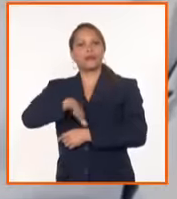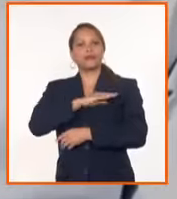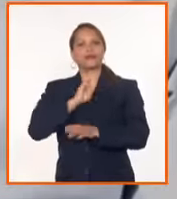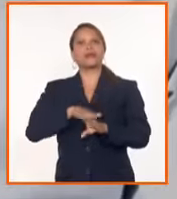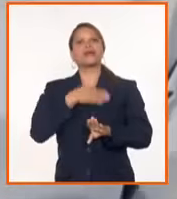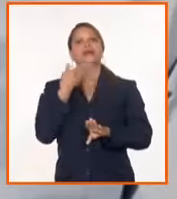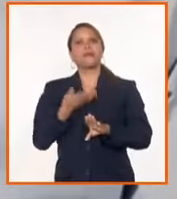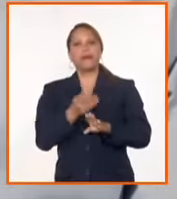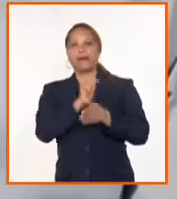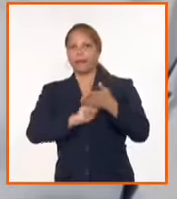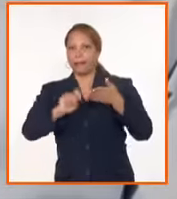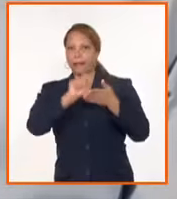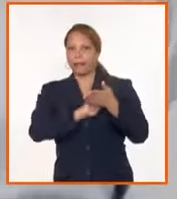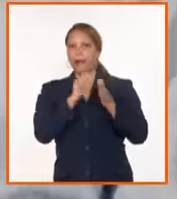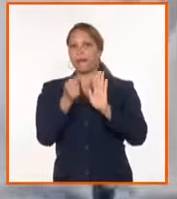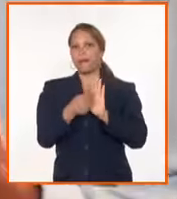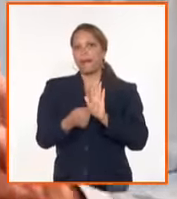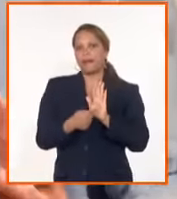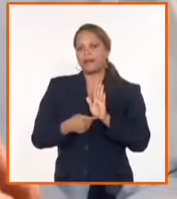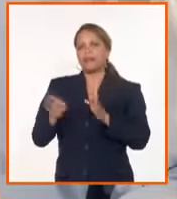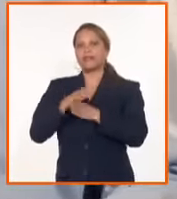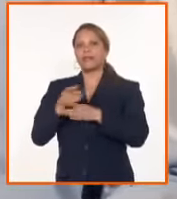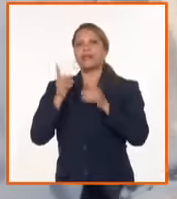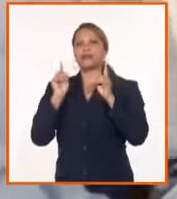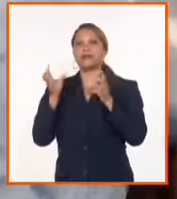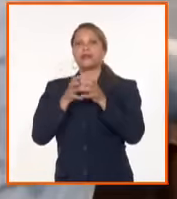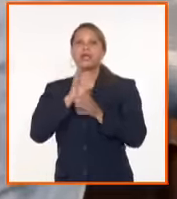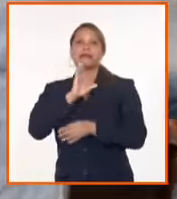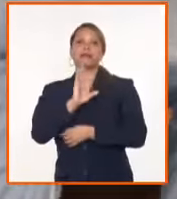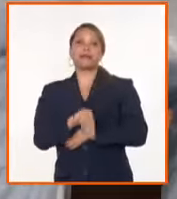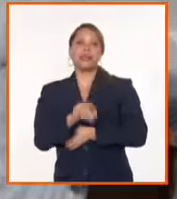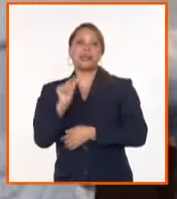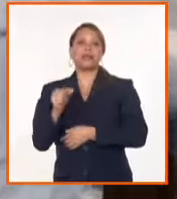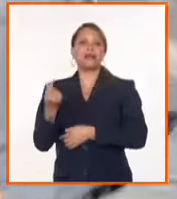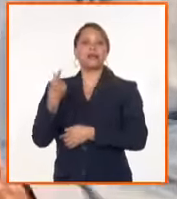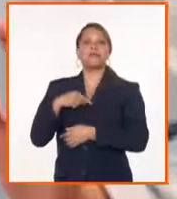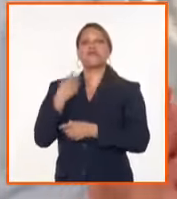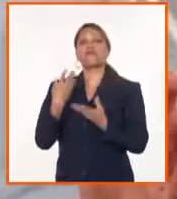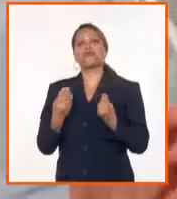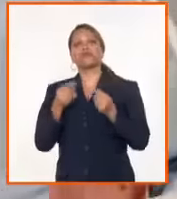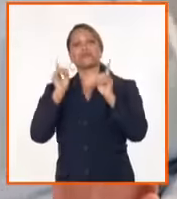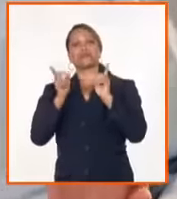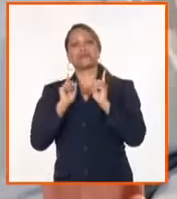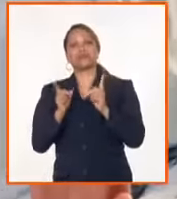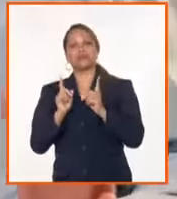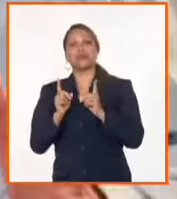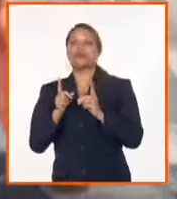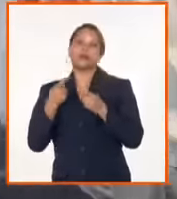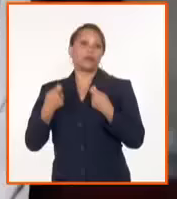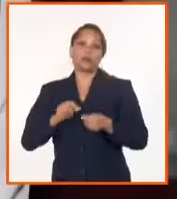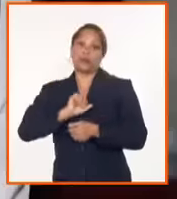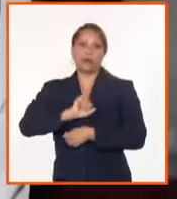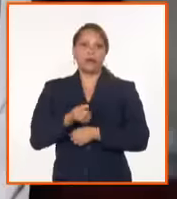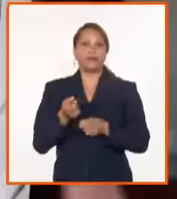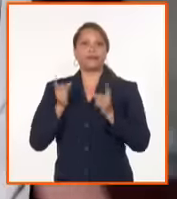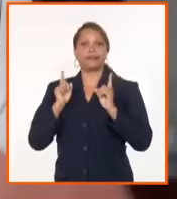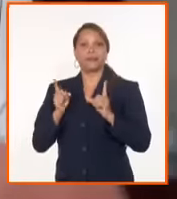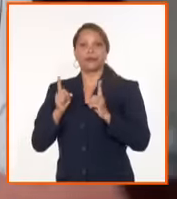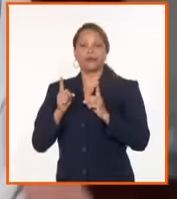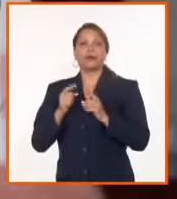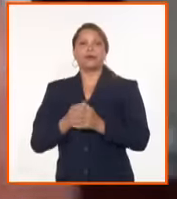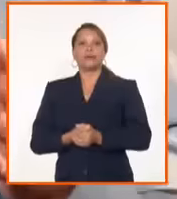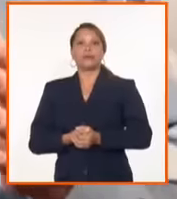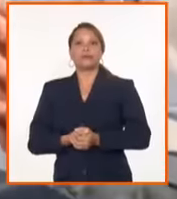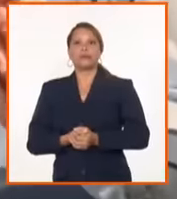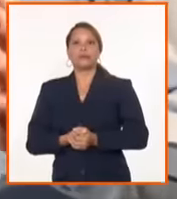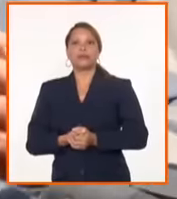agenda un grupo de reuniones. La gente habla de reunionismo, lo que pasa es que hay cosas que para las cuales hay que reunirse. El exceso de reuniones es